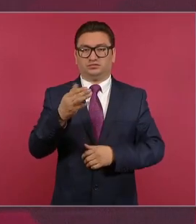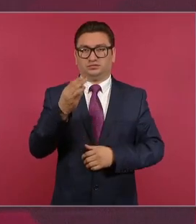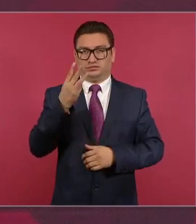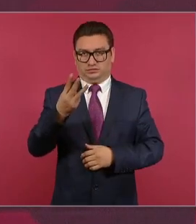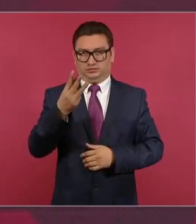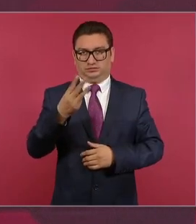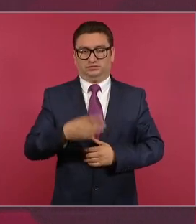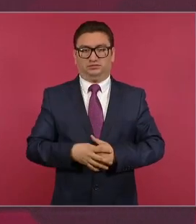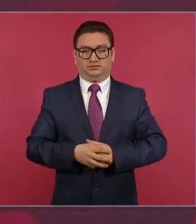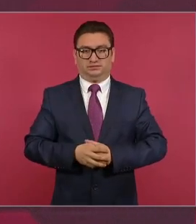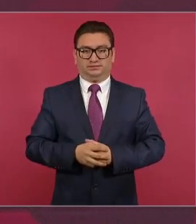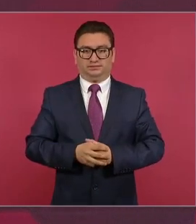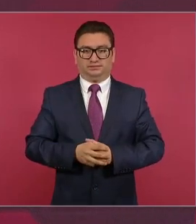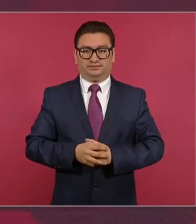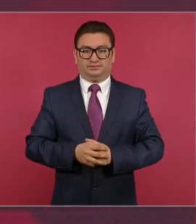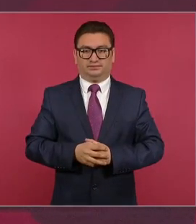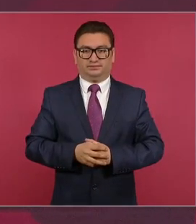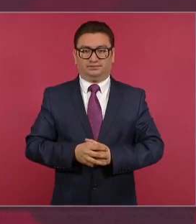1853.